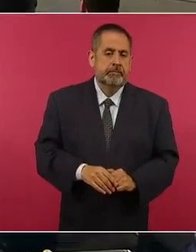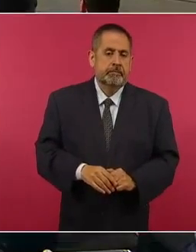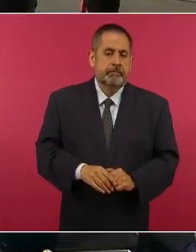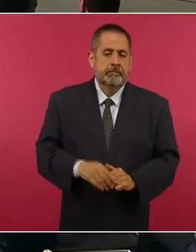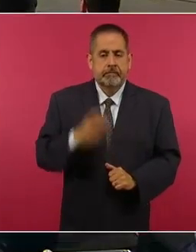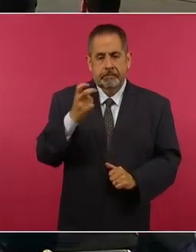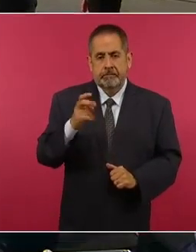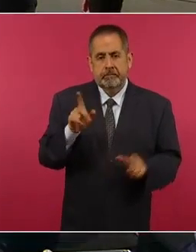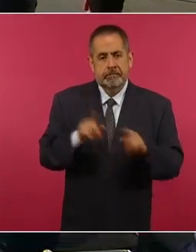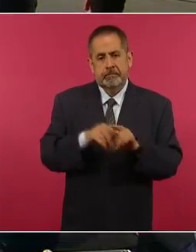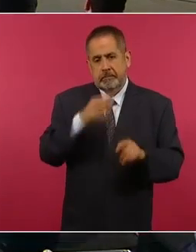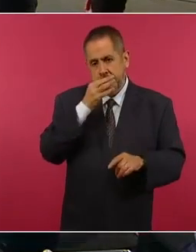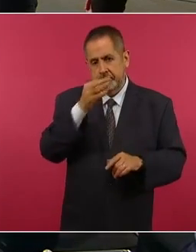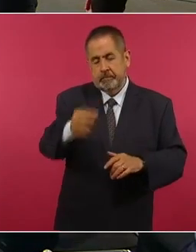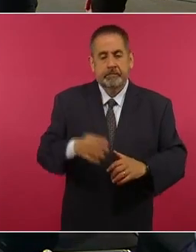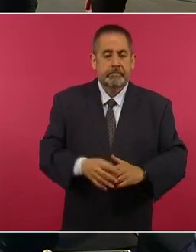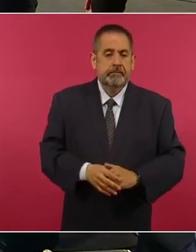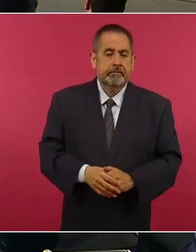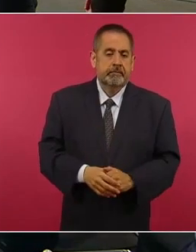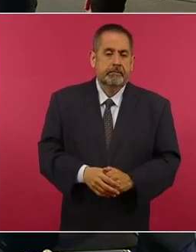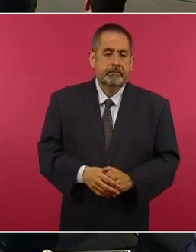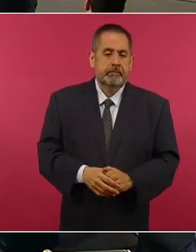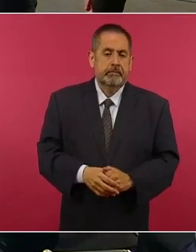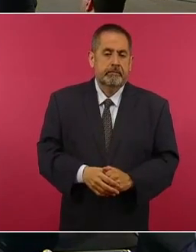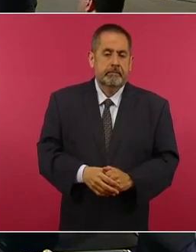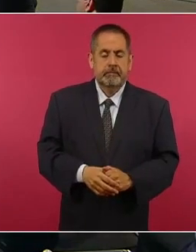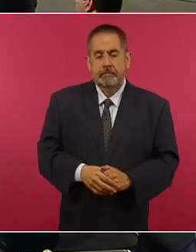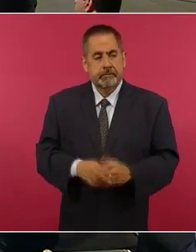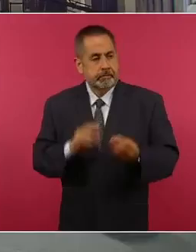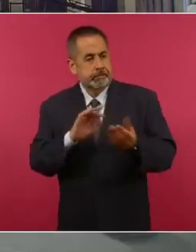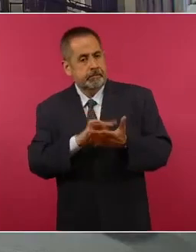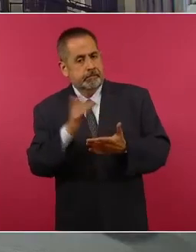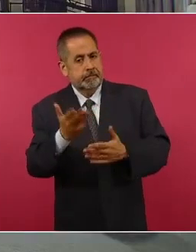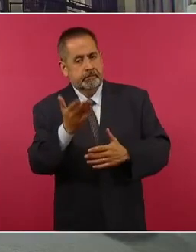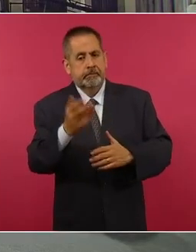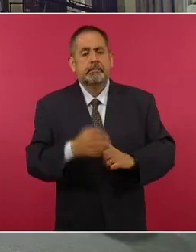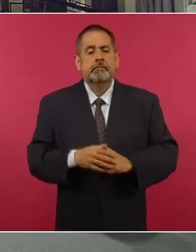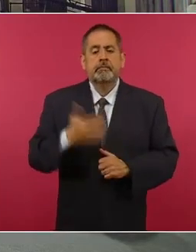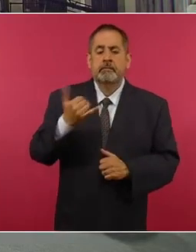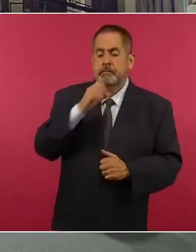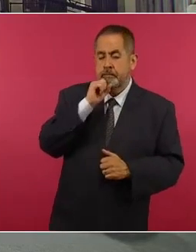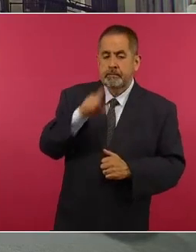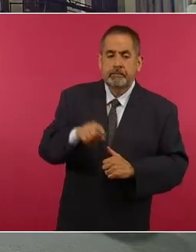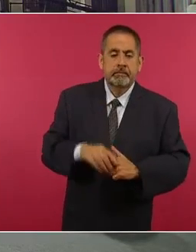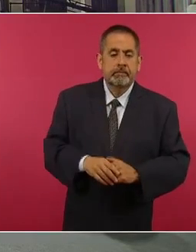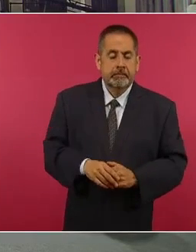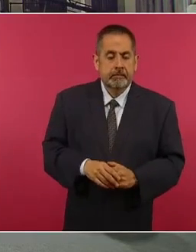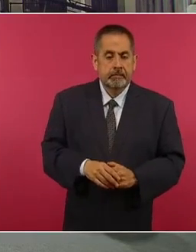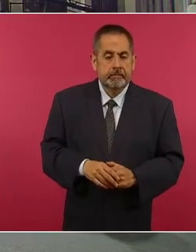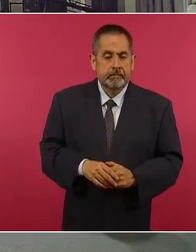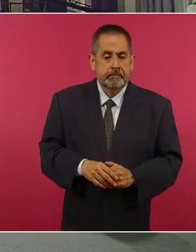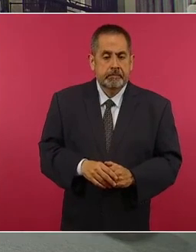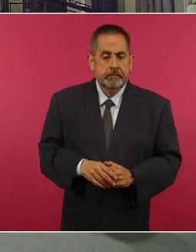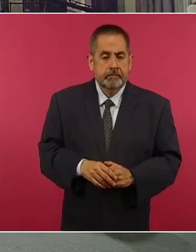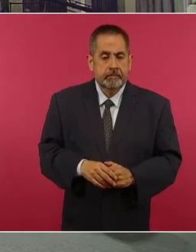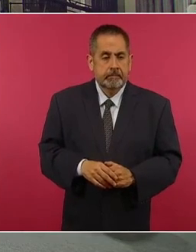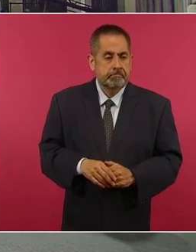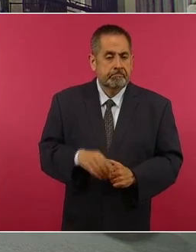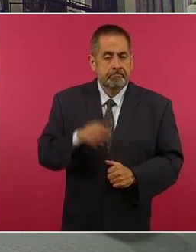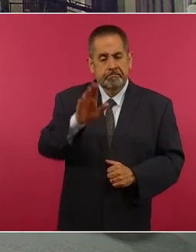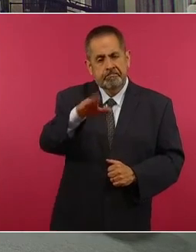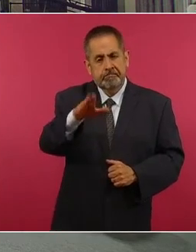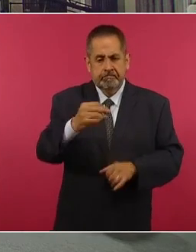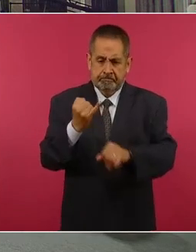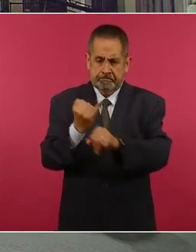Eso es lo que puedo comentarte. Ok, muchísimas gracias. Y a través de redes